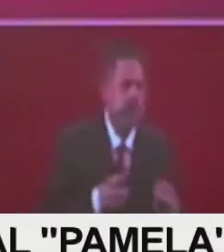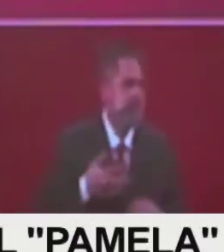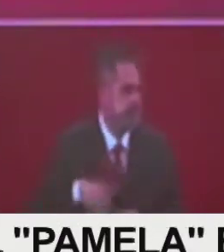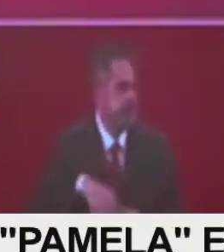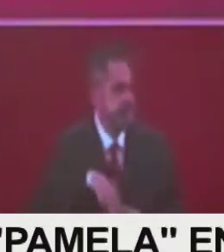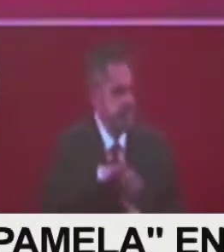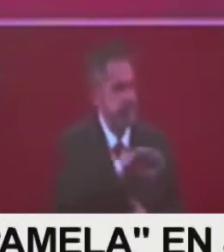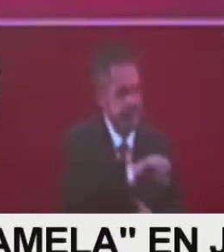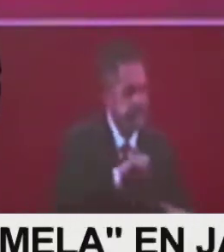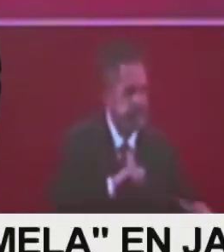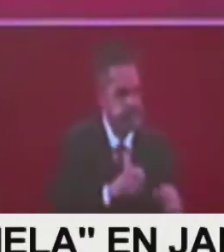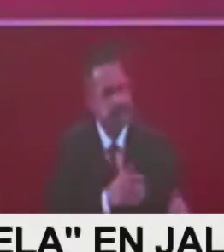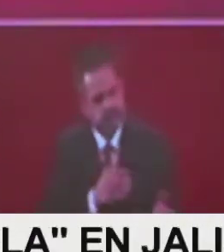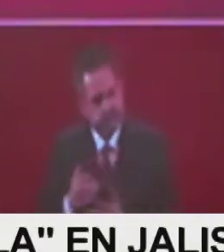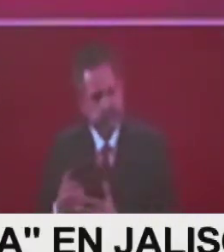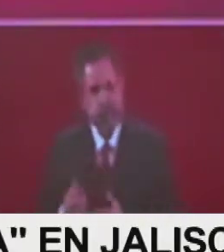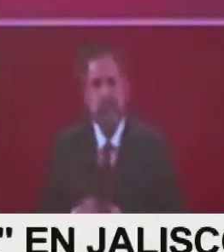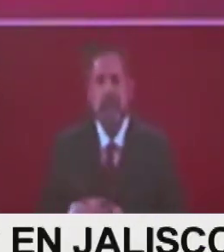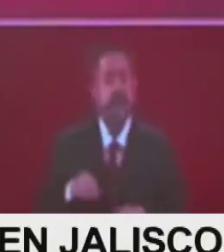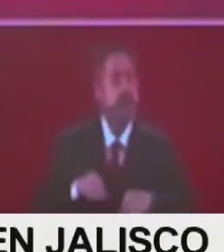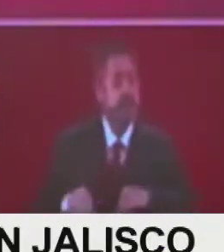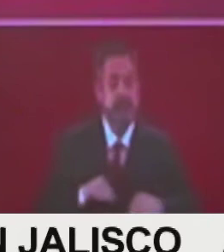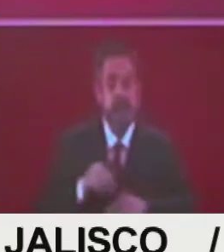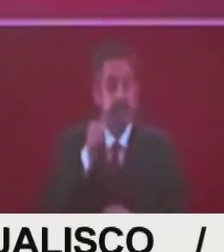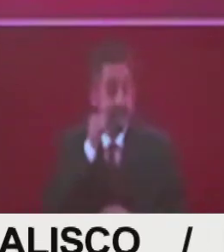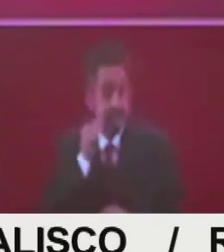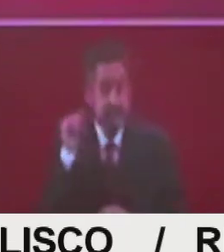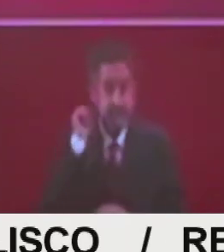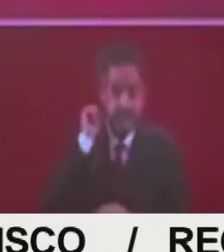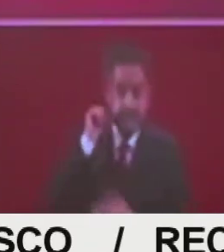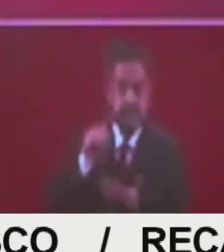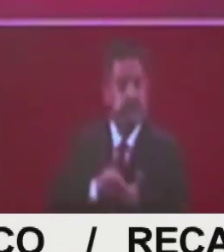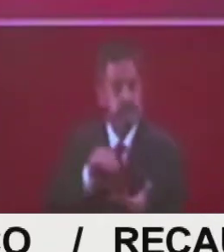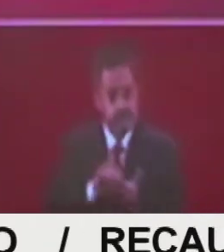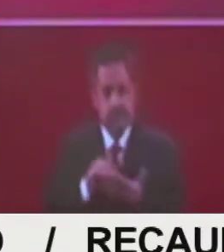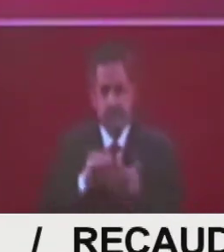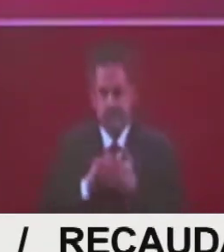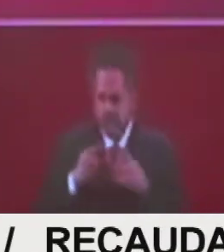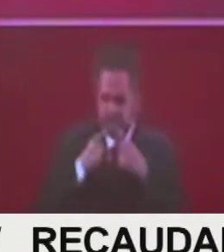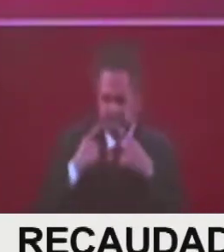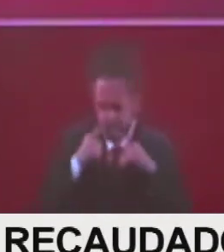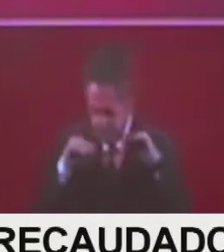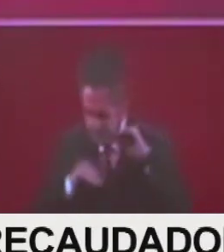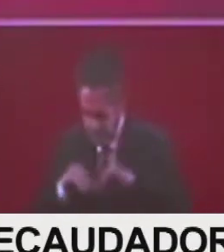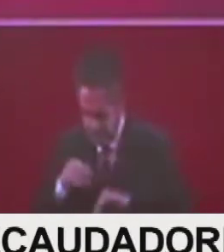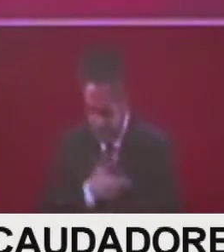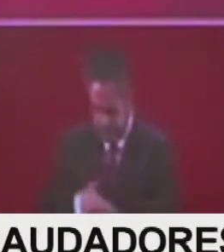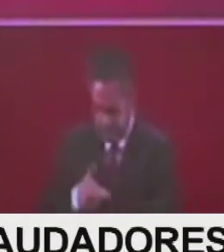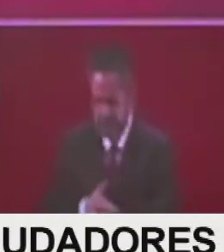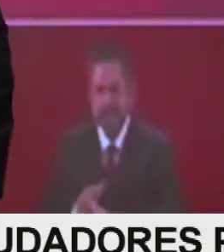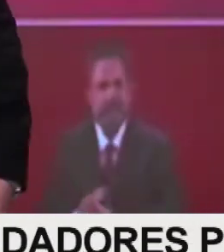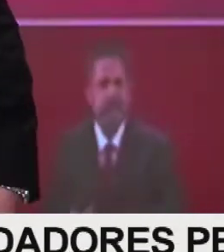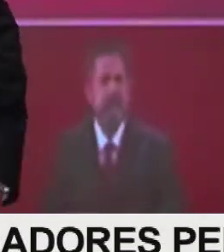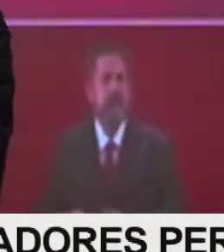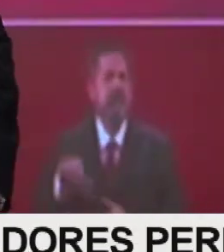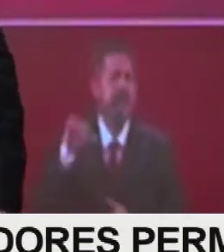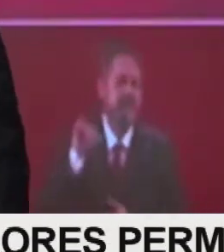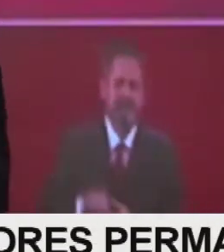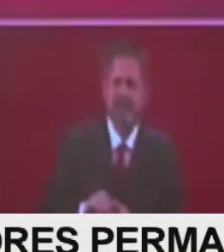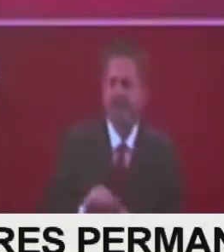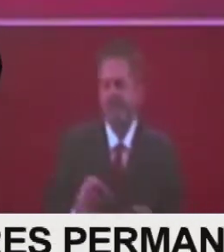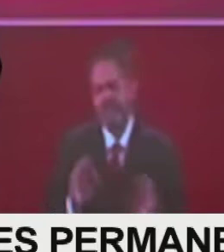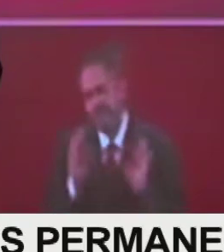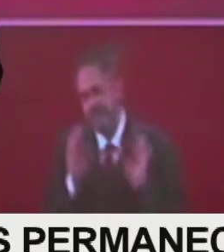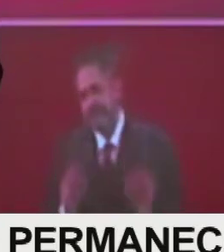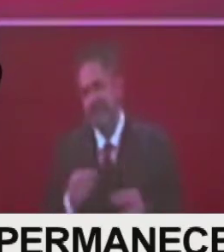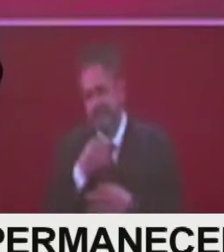corruptelas y de los sobornos que recibió, y sobre todo preguntándonos cómo es posible que si está en un arraigo